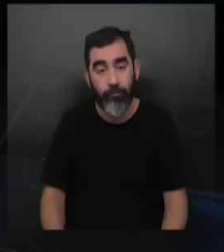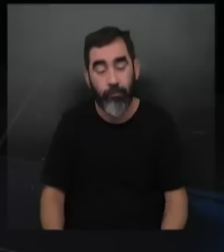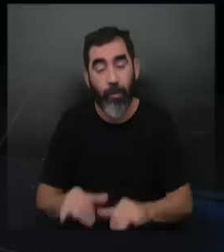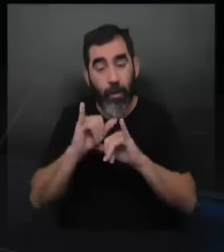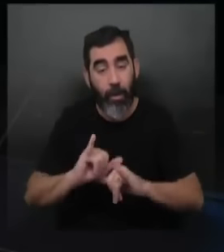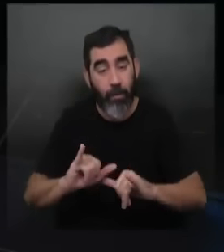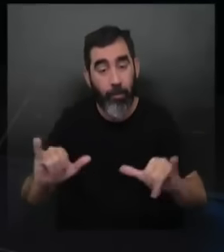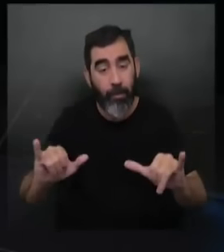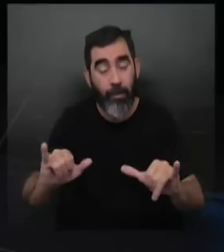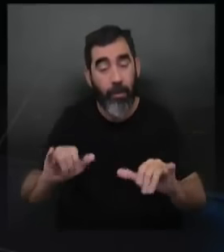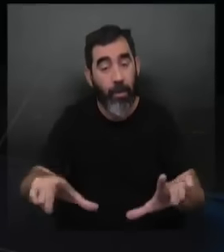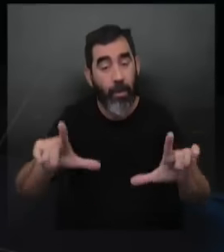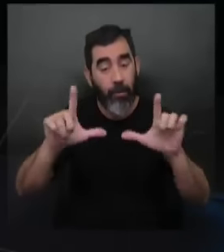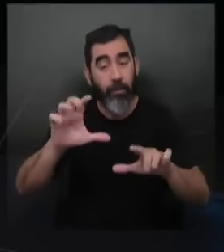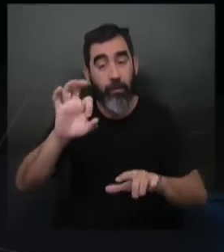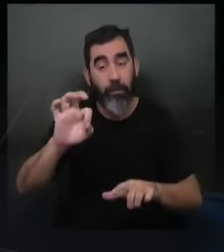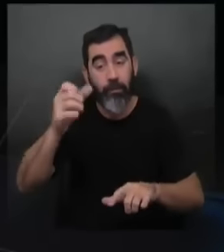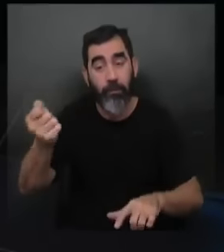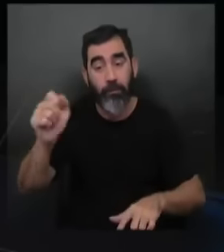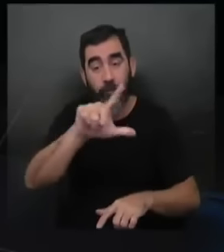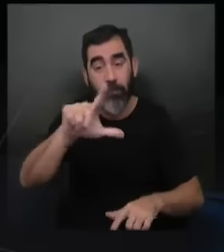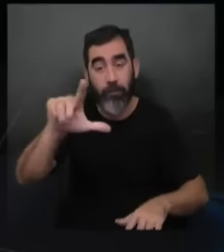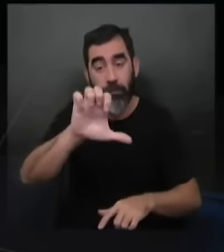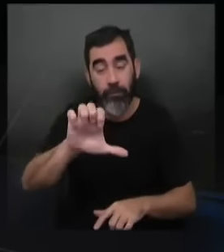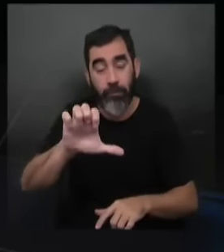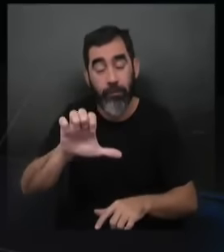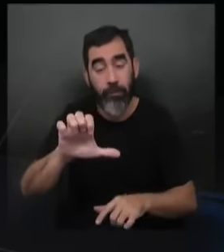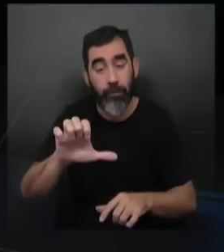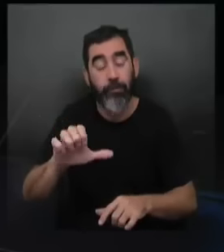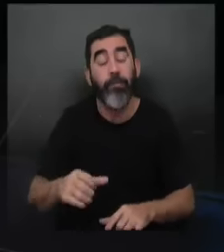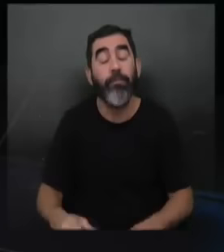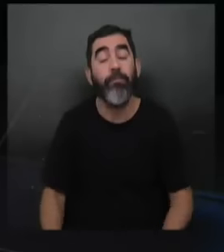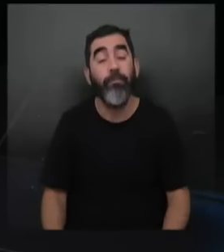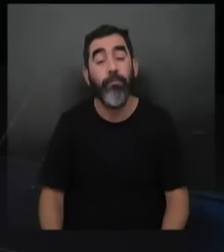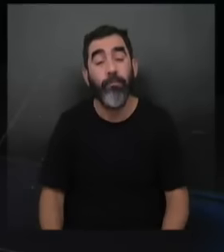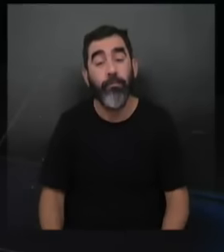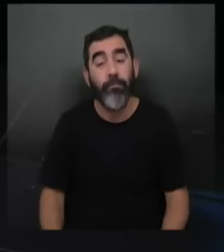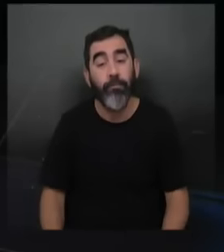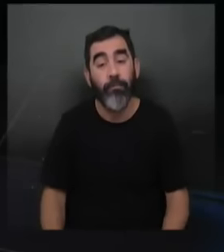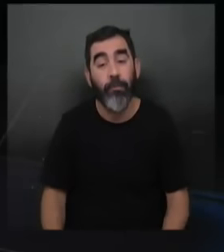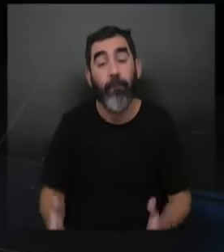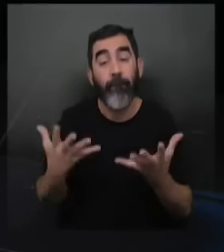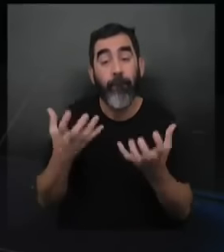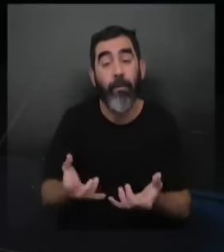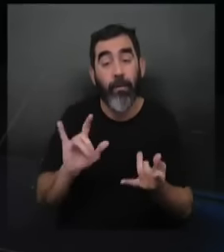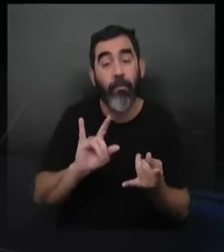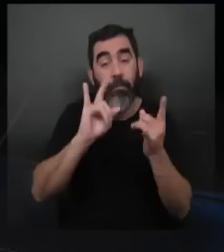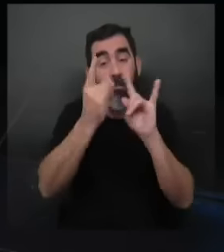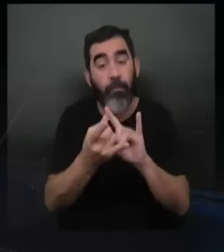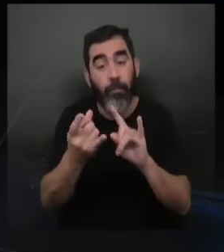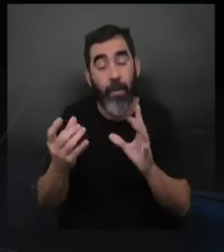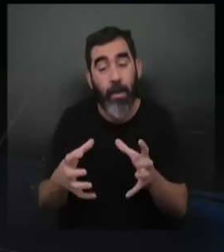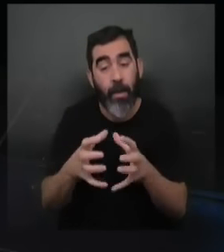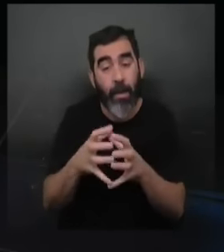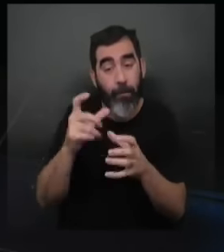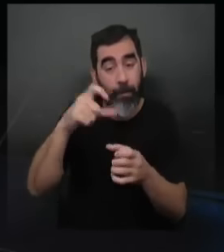campaña porque el candidato a la presidencia por identidad soberana Gustavo Salle aspira a ingresar al parlamento luego de que su